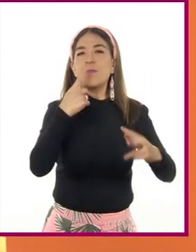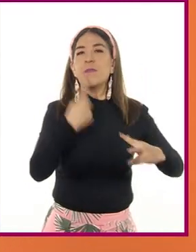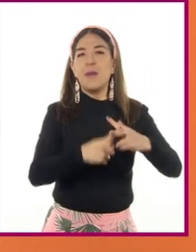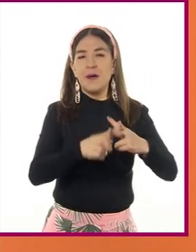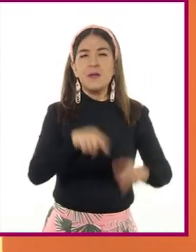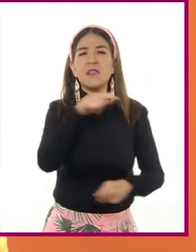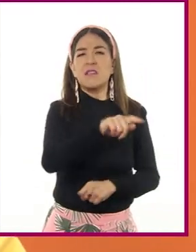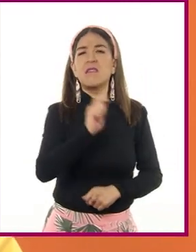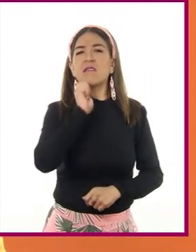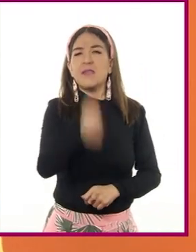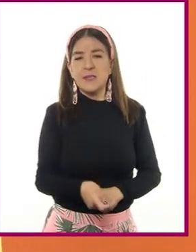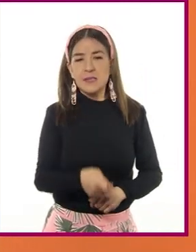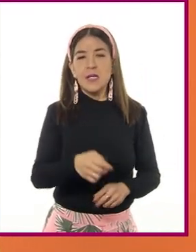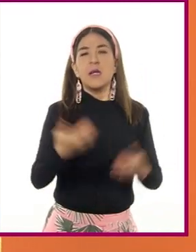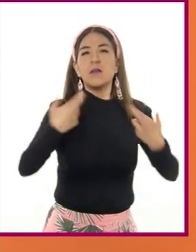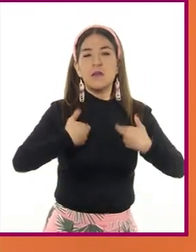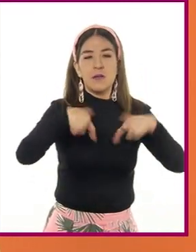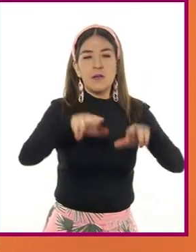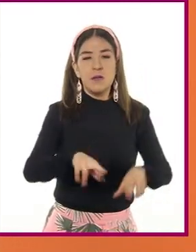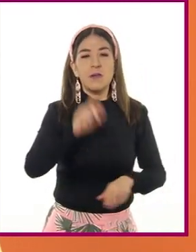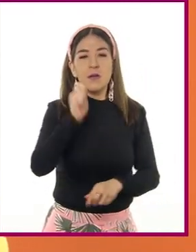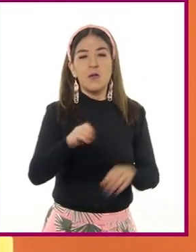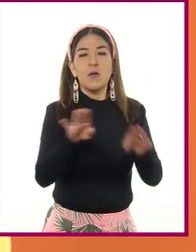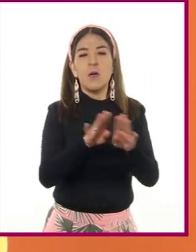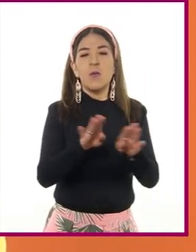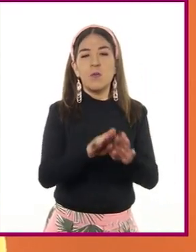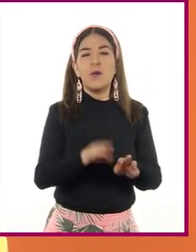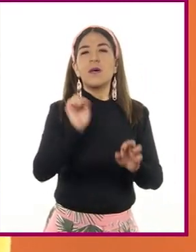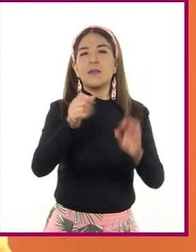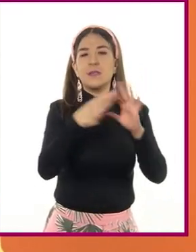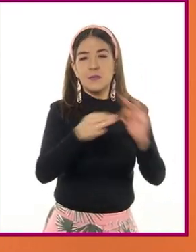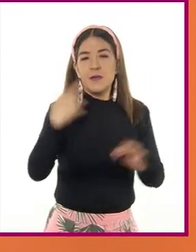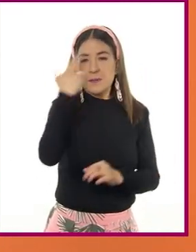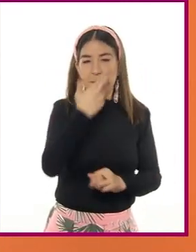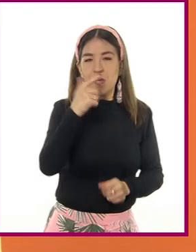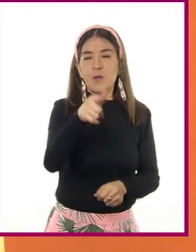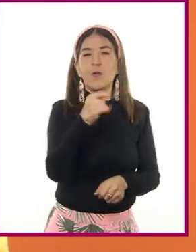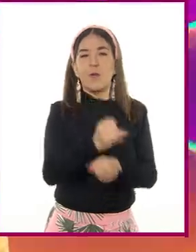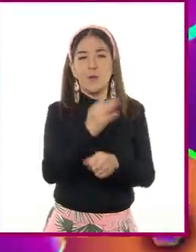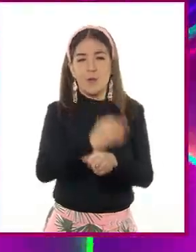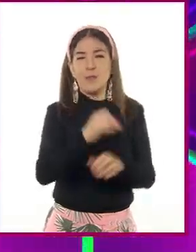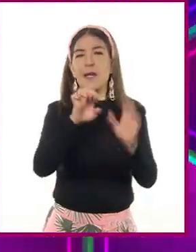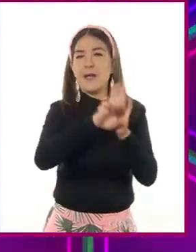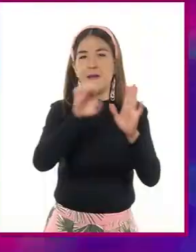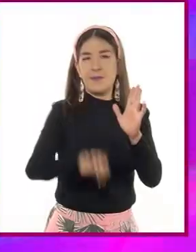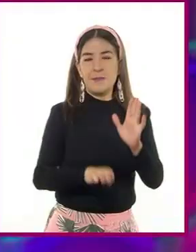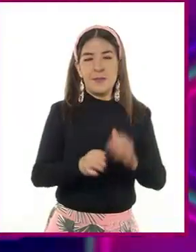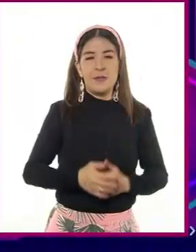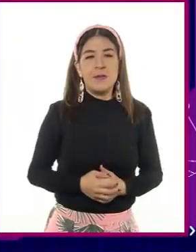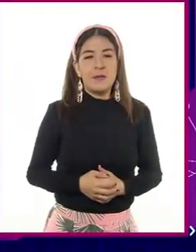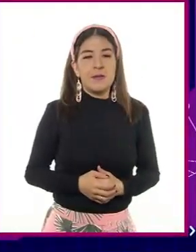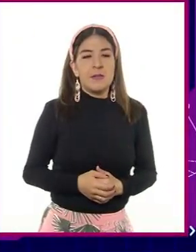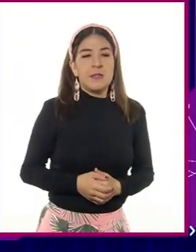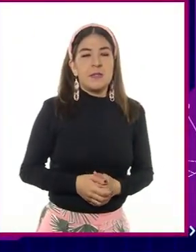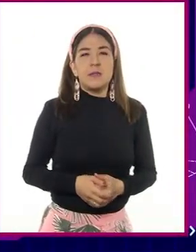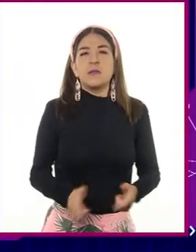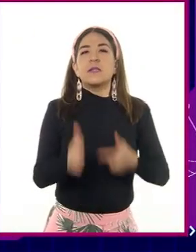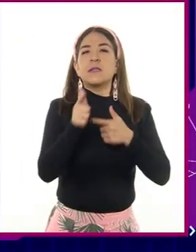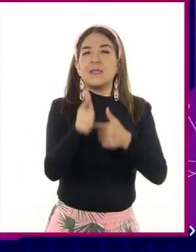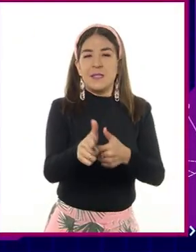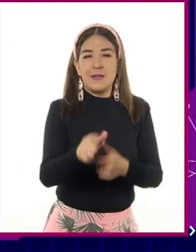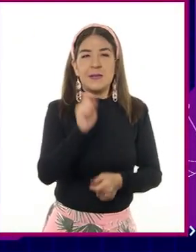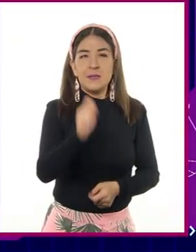Esta regla puede estar representada por una expresión. Analicemos el siguiente ejemplo. En la sucesión